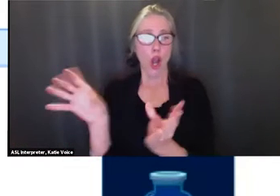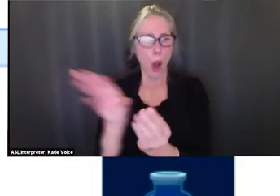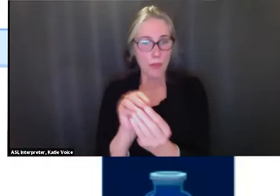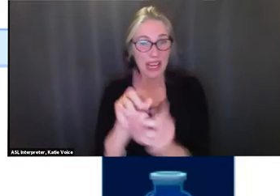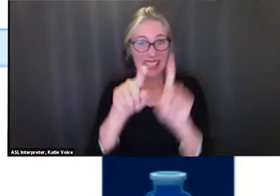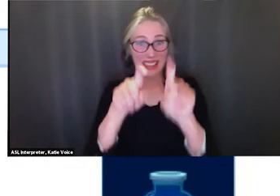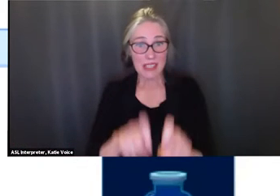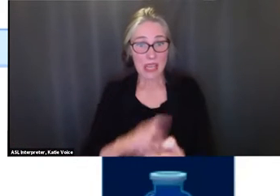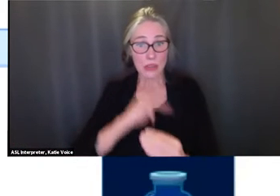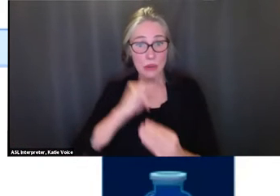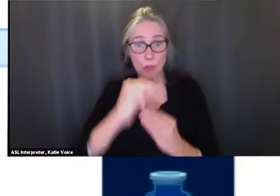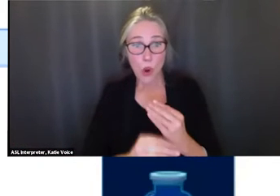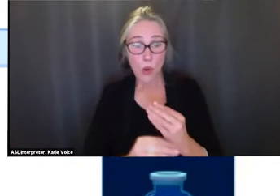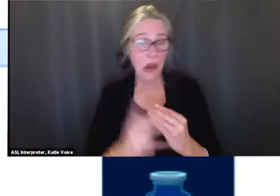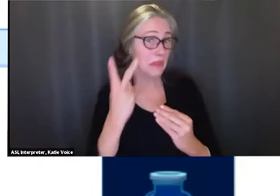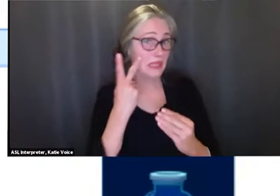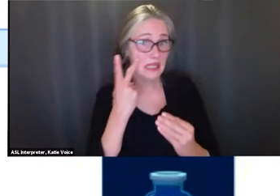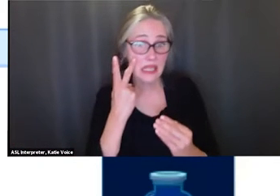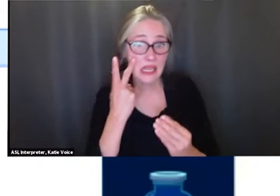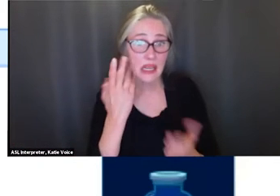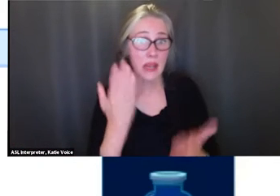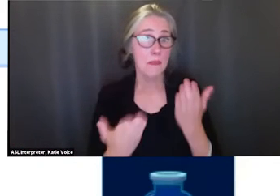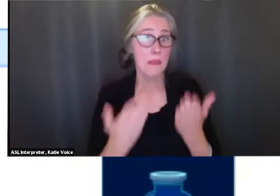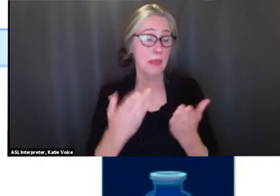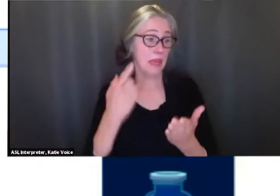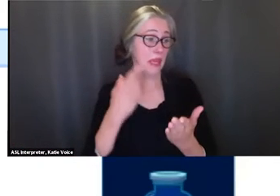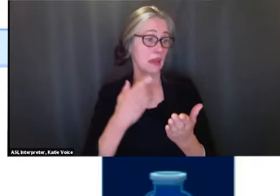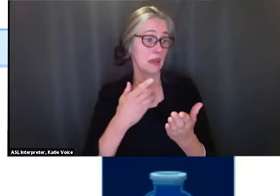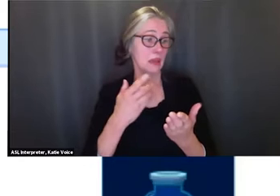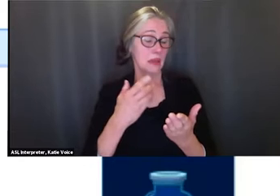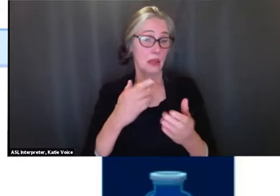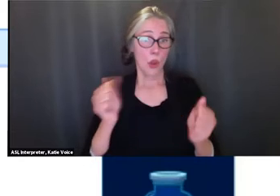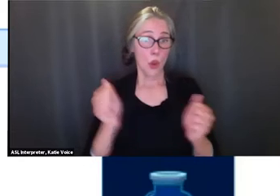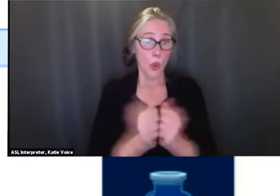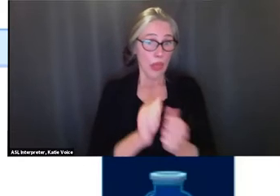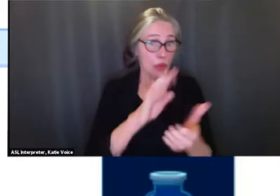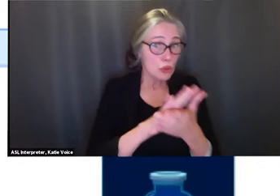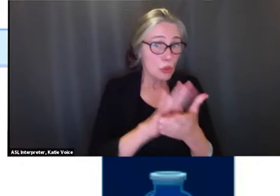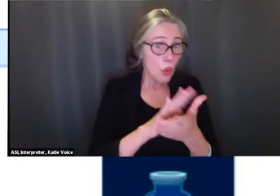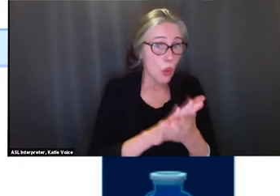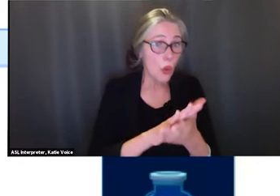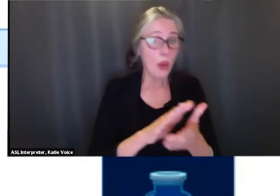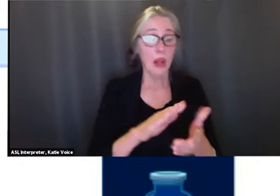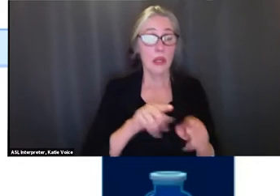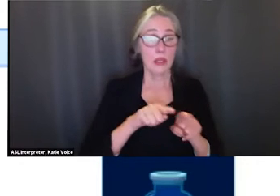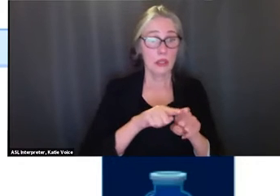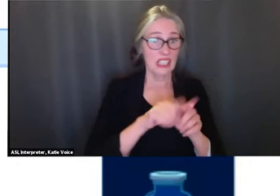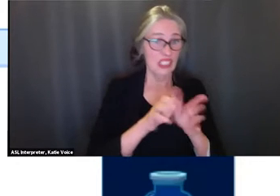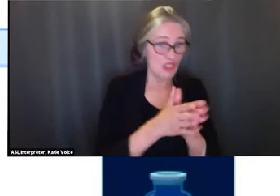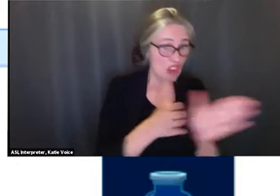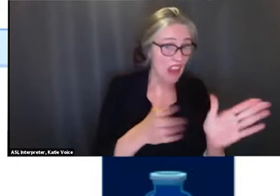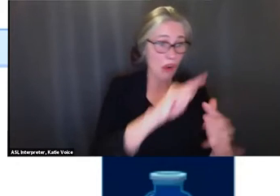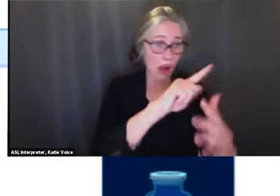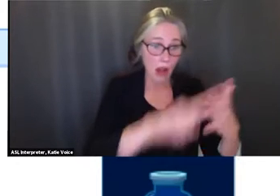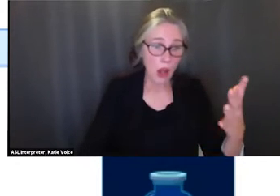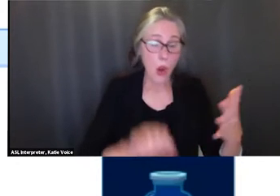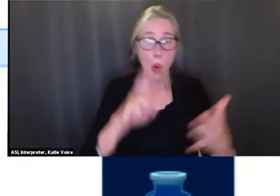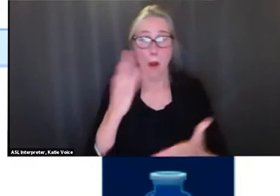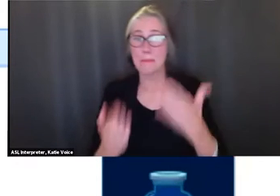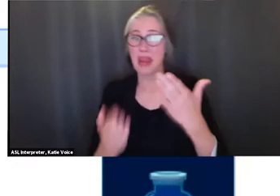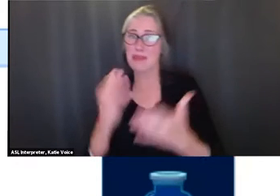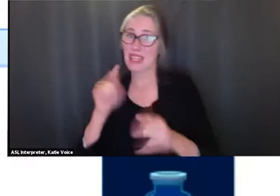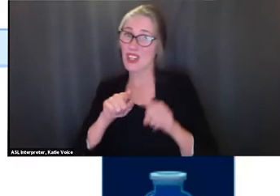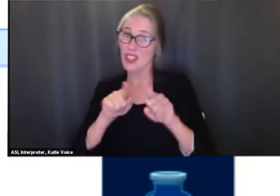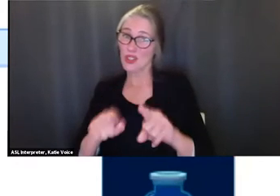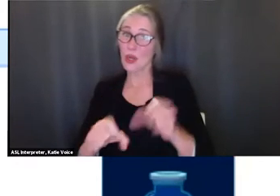ya sea en las escuelas en general o tal vez en el invierno, cuando el riesgo de otro brote es más alto. Así